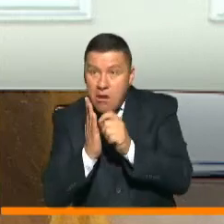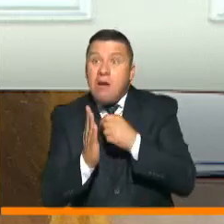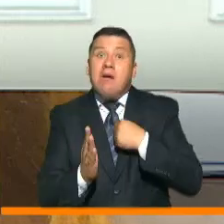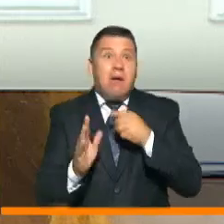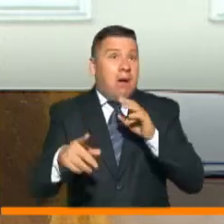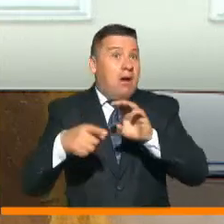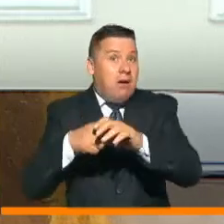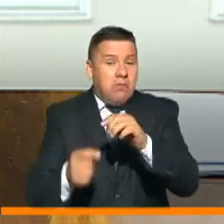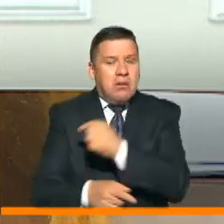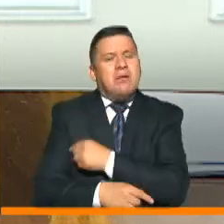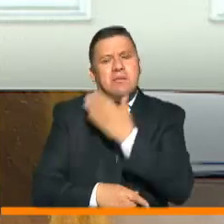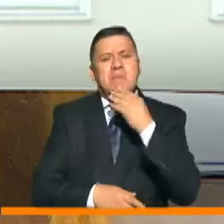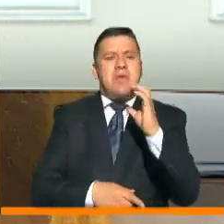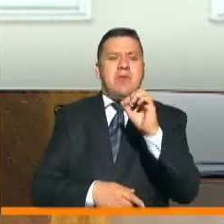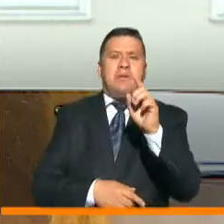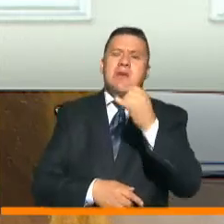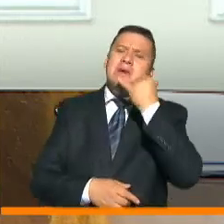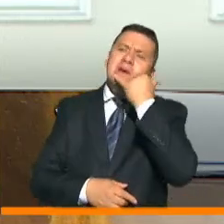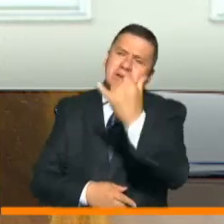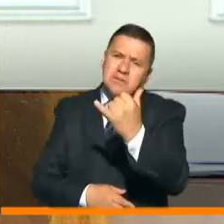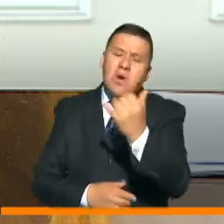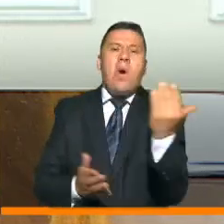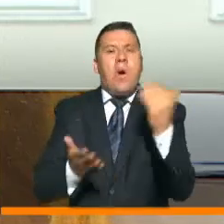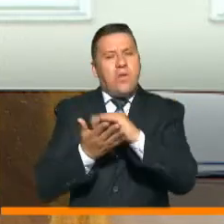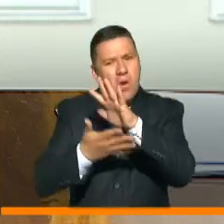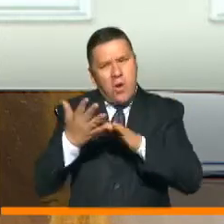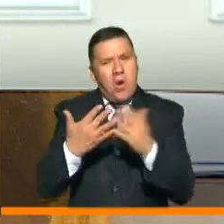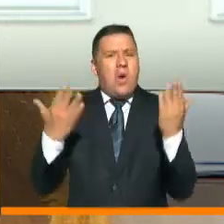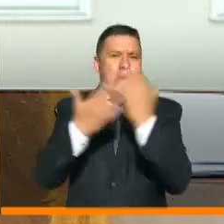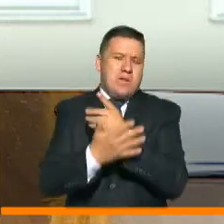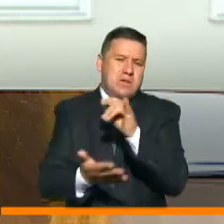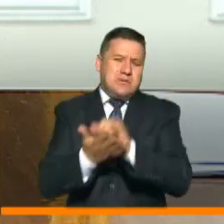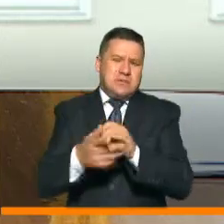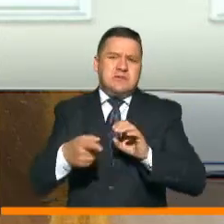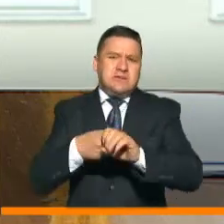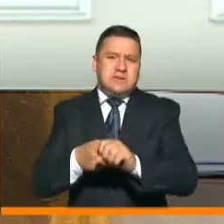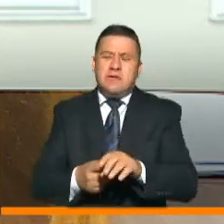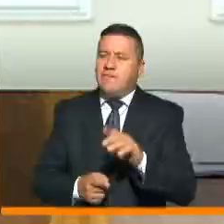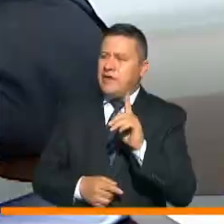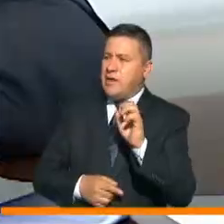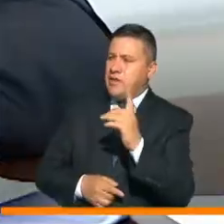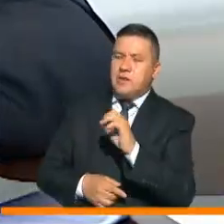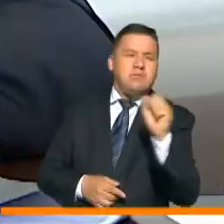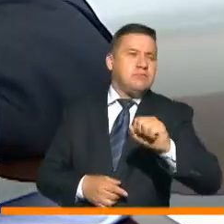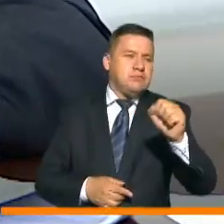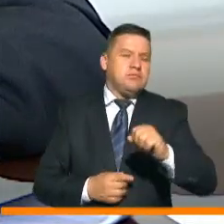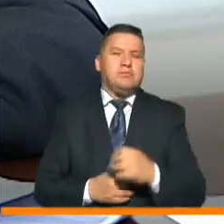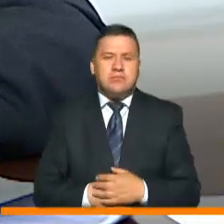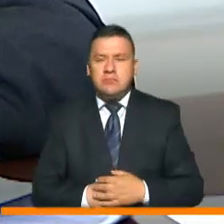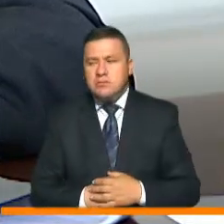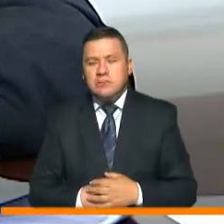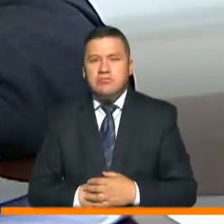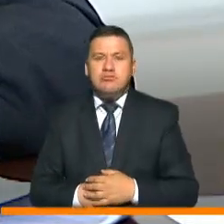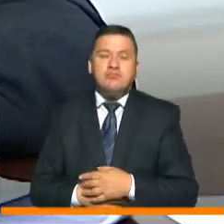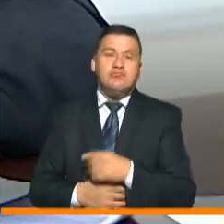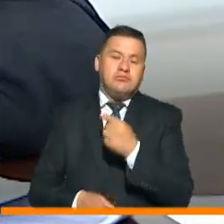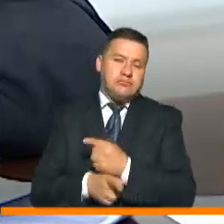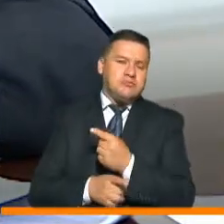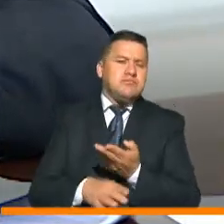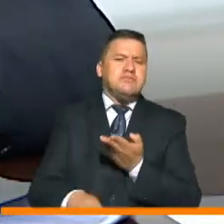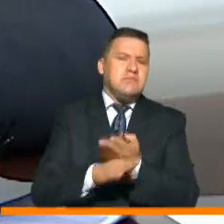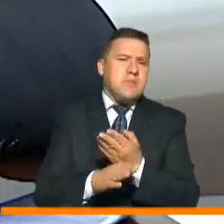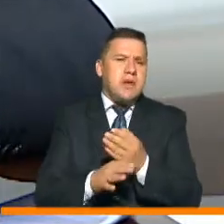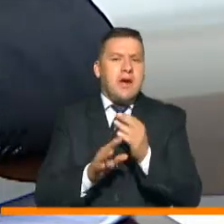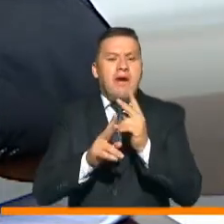responsable es ponerse en contacto con la EPS y hacer una reprogramación de esa cita. Fernando. Sí, la razón por la cual se pide